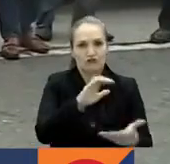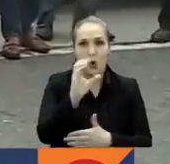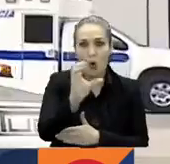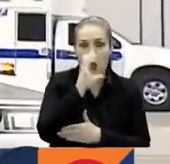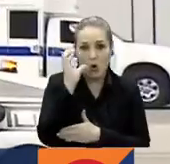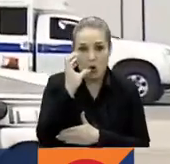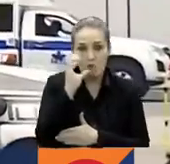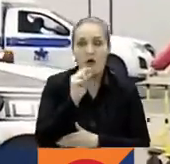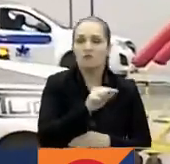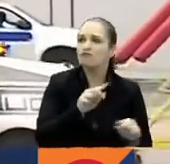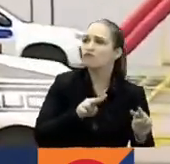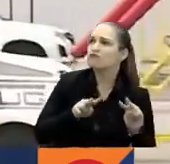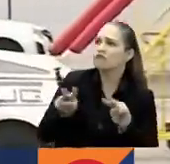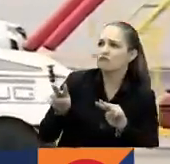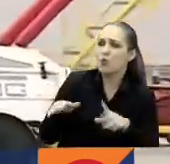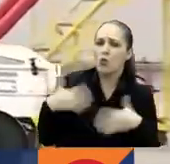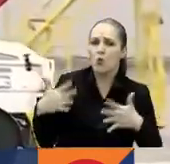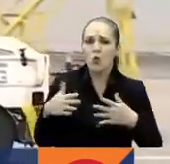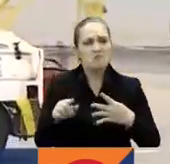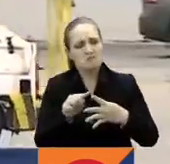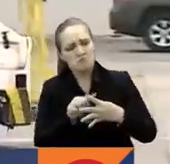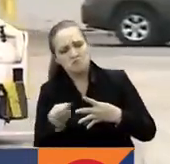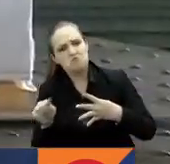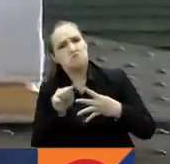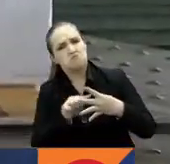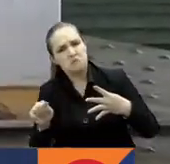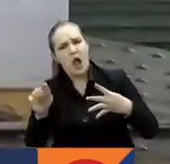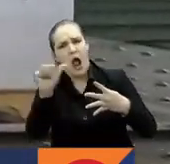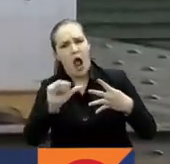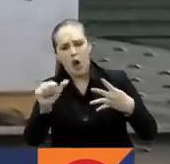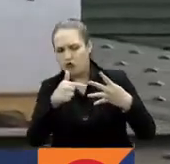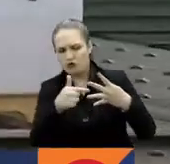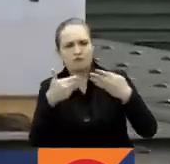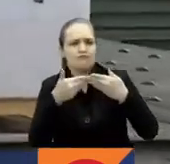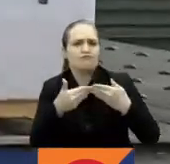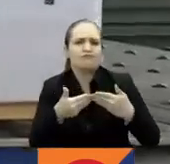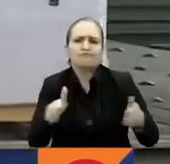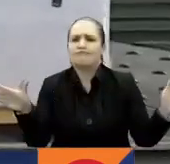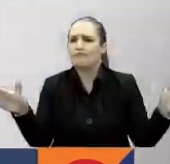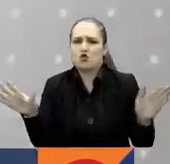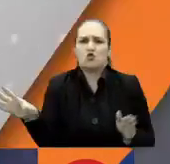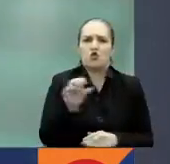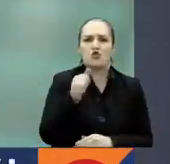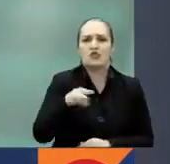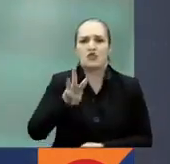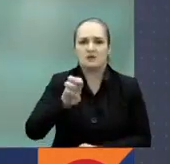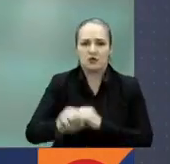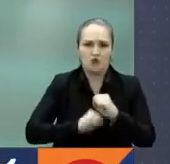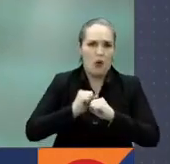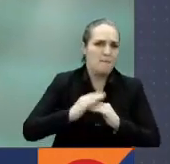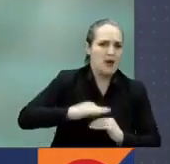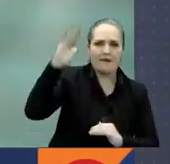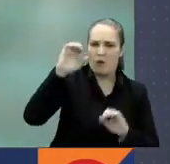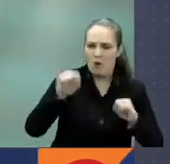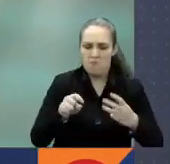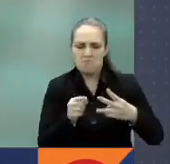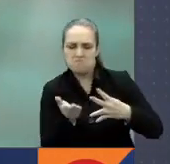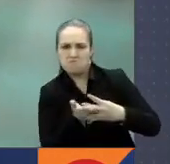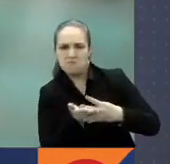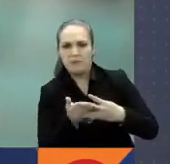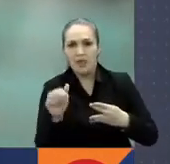gobierno nacional, en la segunda semana de agosto se abriría la vacunación para mayores de 18 años. Pasaporte